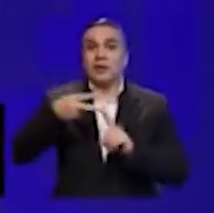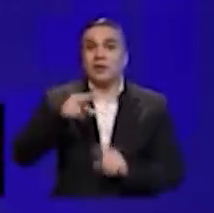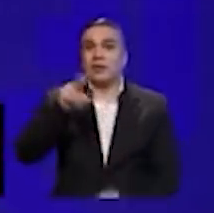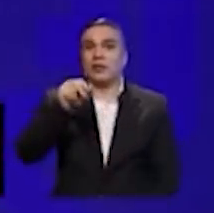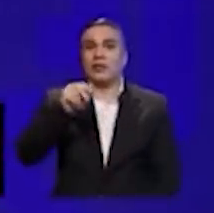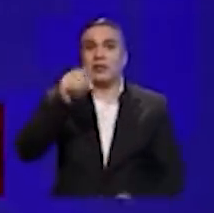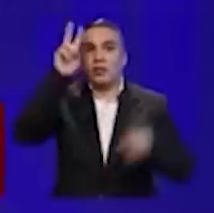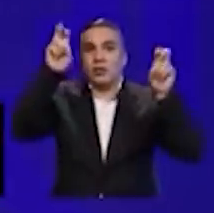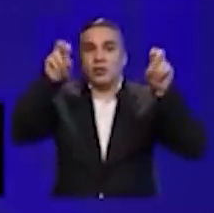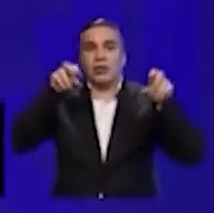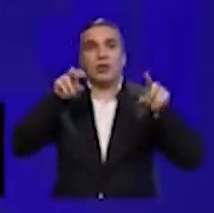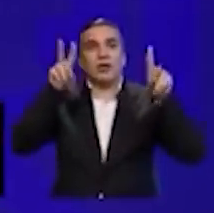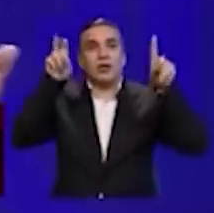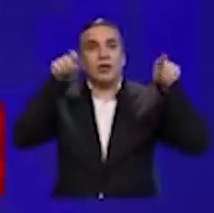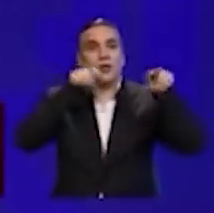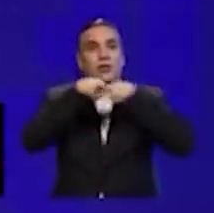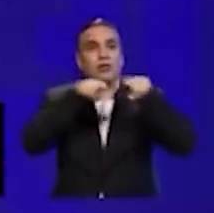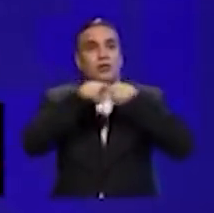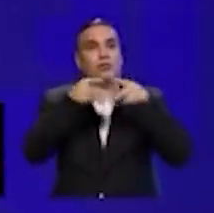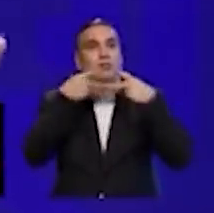yo te respondo a ti.